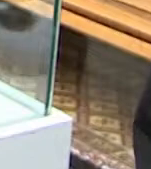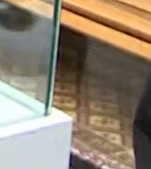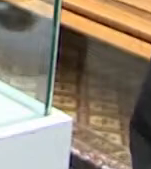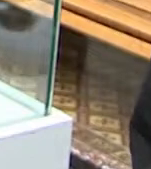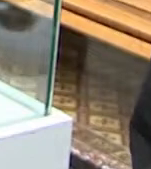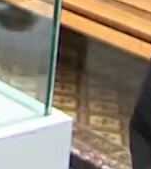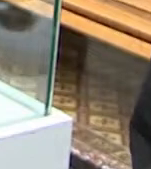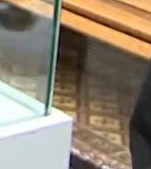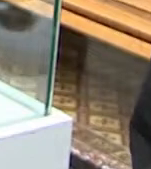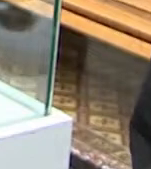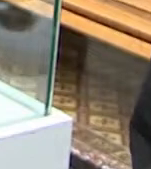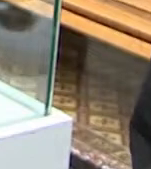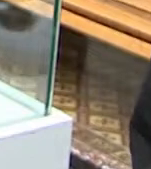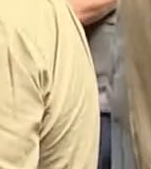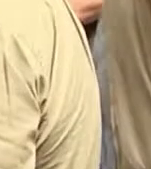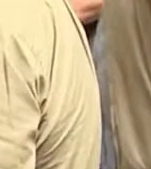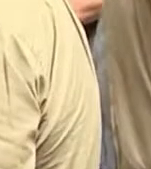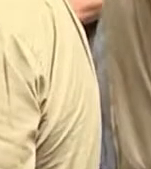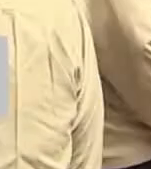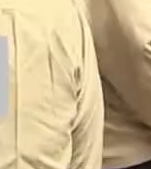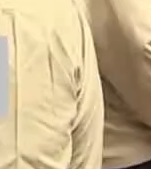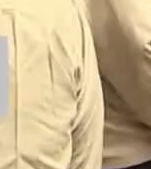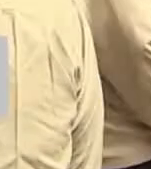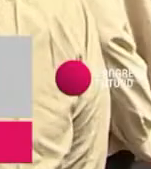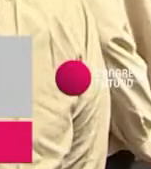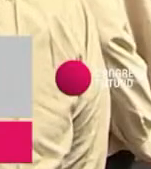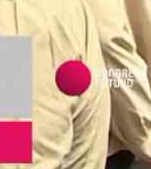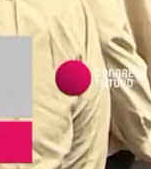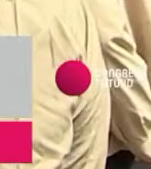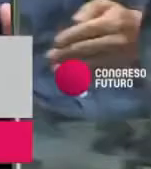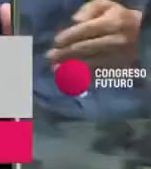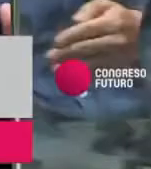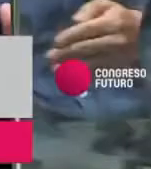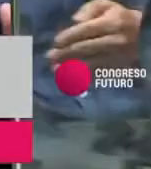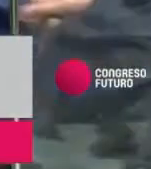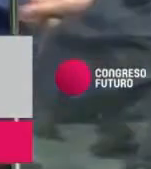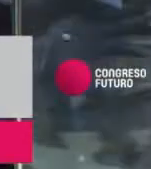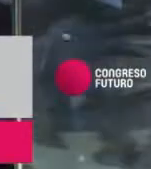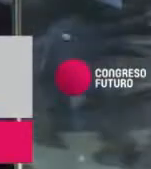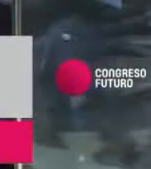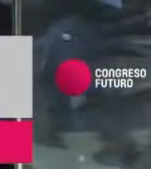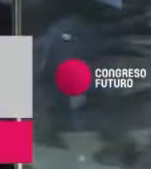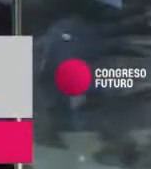evidencia contundente en Sudamérica. Posiciona la ciencia nacional al mundo, un ente